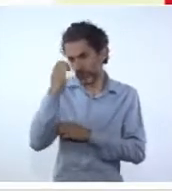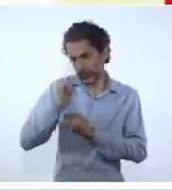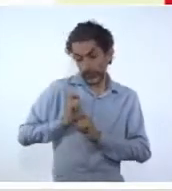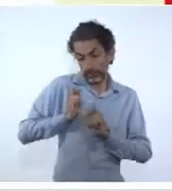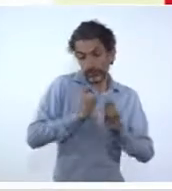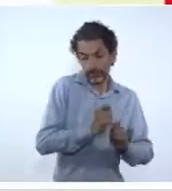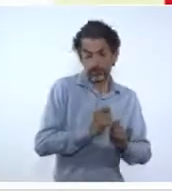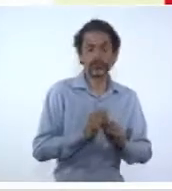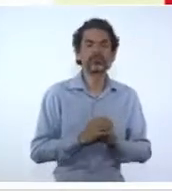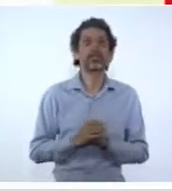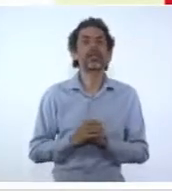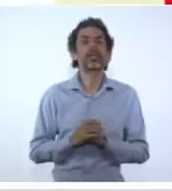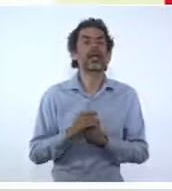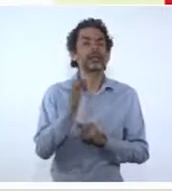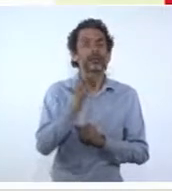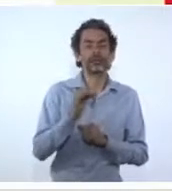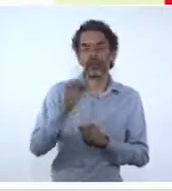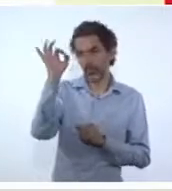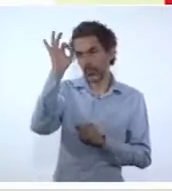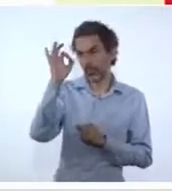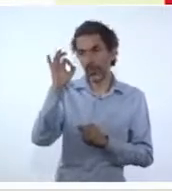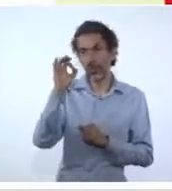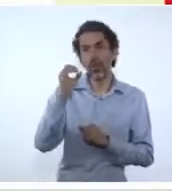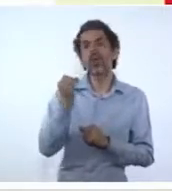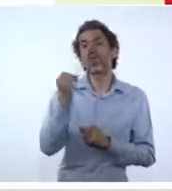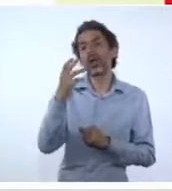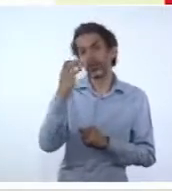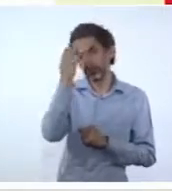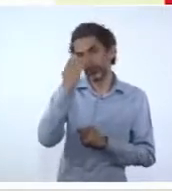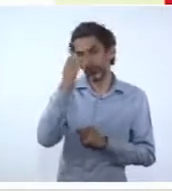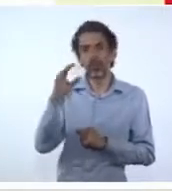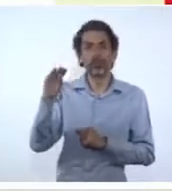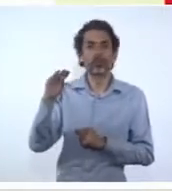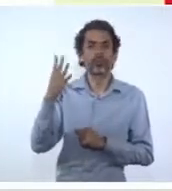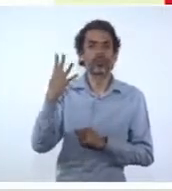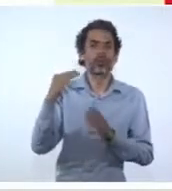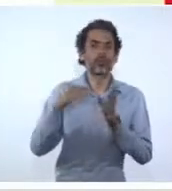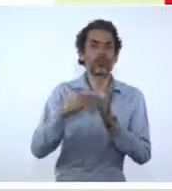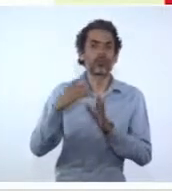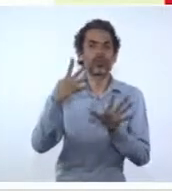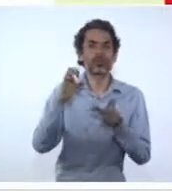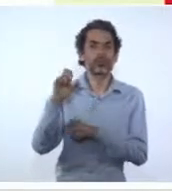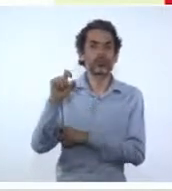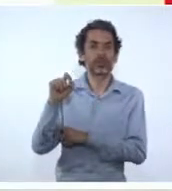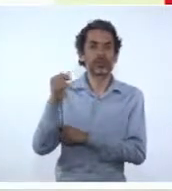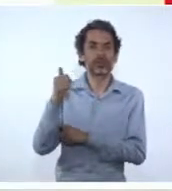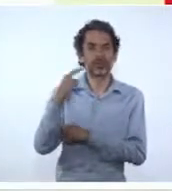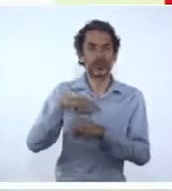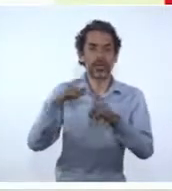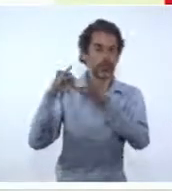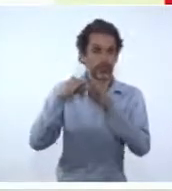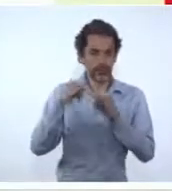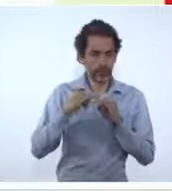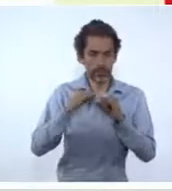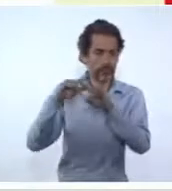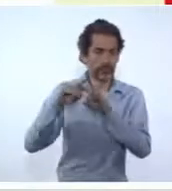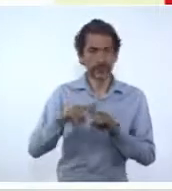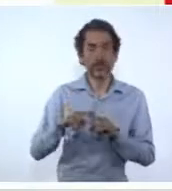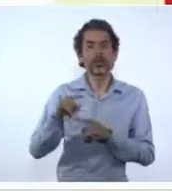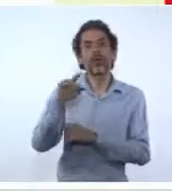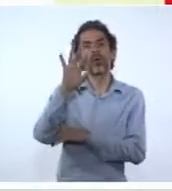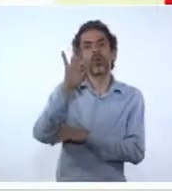número de pruebas que se han realizado en la ciudad a la fecha, 94.926 de todas las instituciones, y